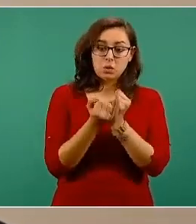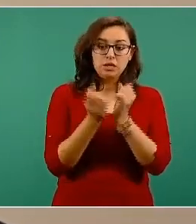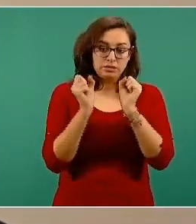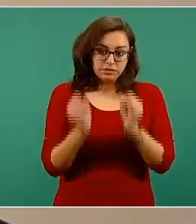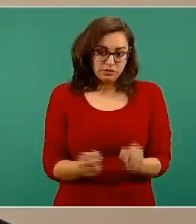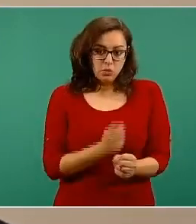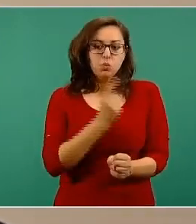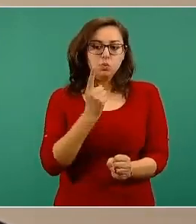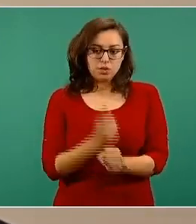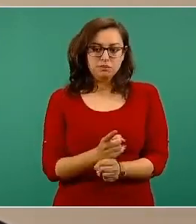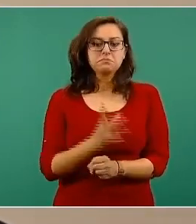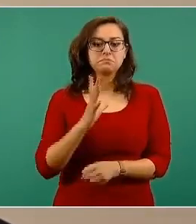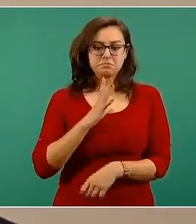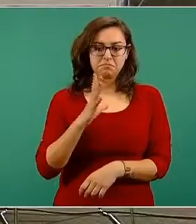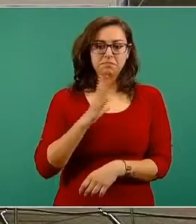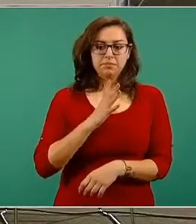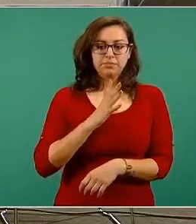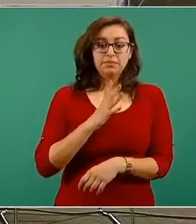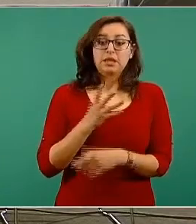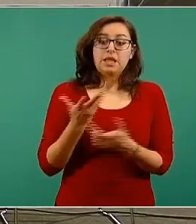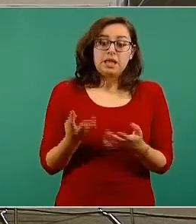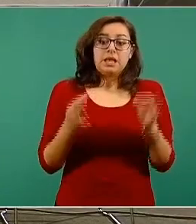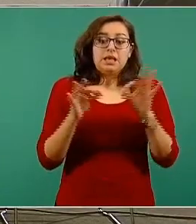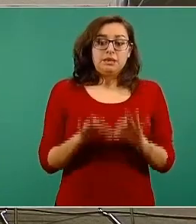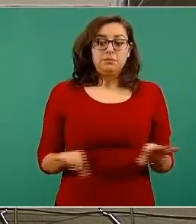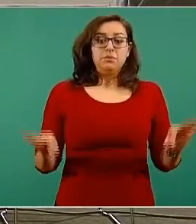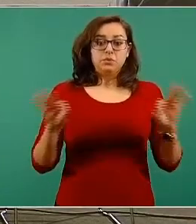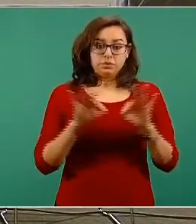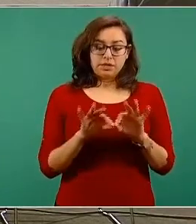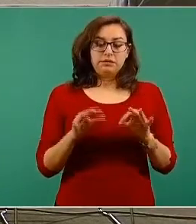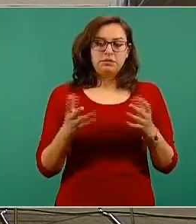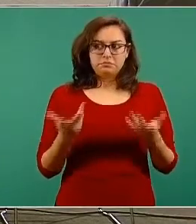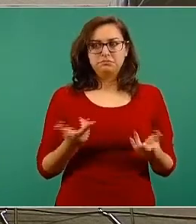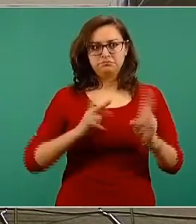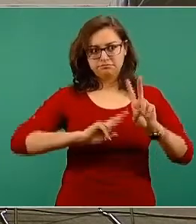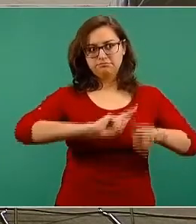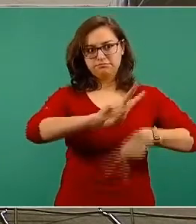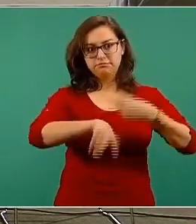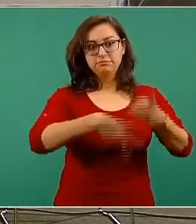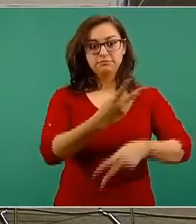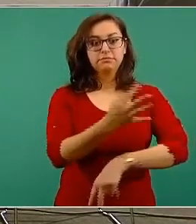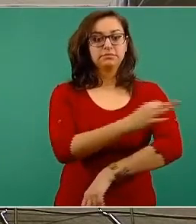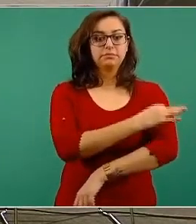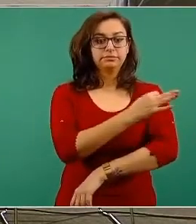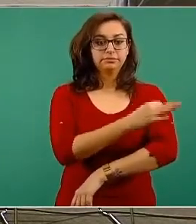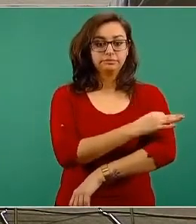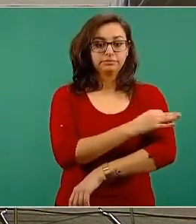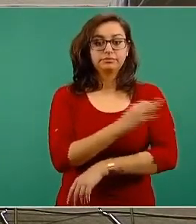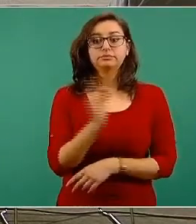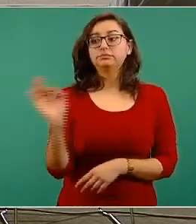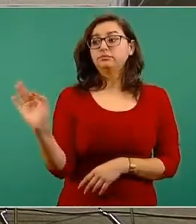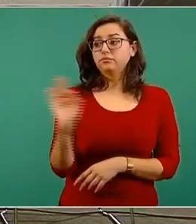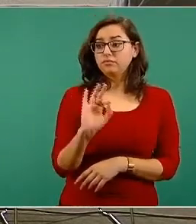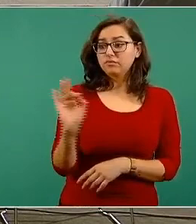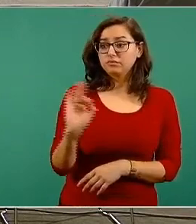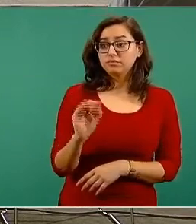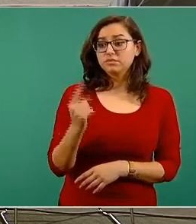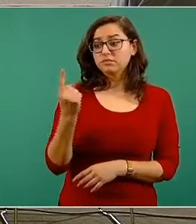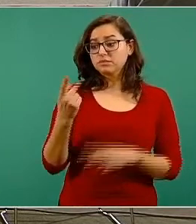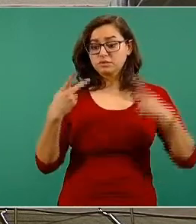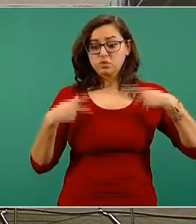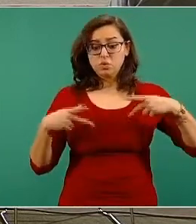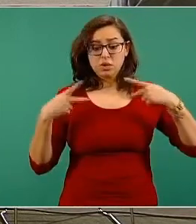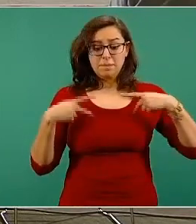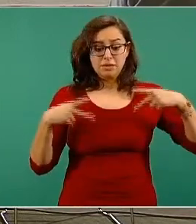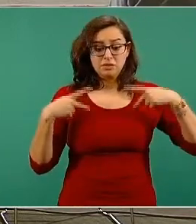seguridad. Entonces es importante más bien poder llevarla a cabo, porque si en todo caso una persona pertenece a algún